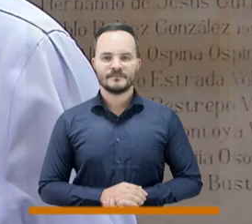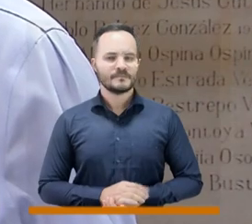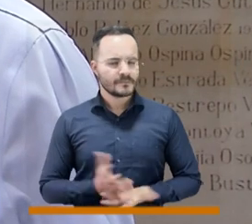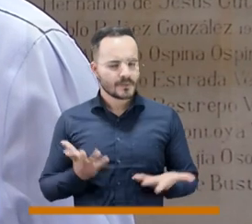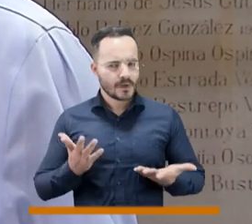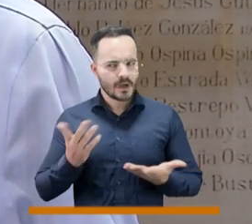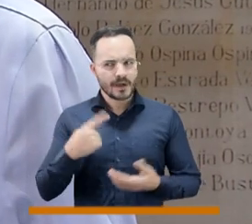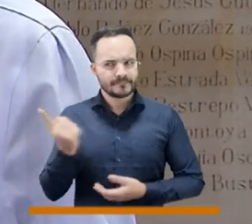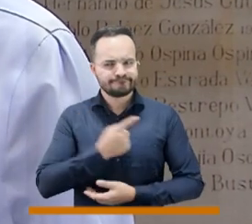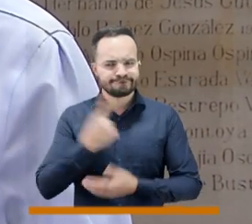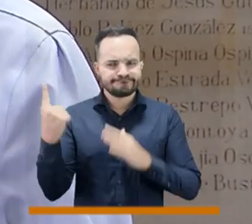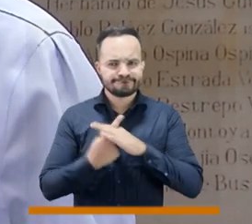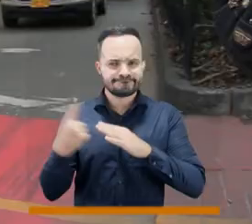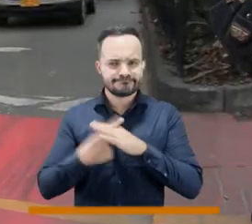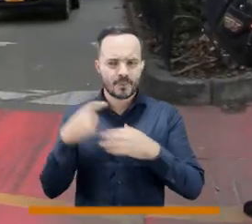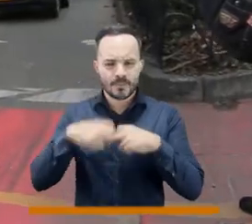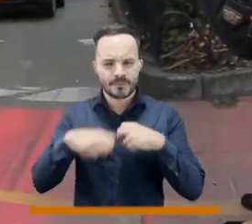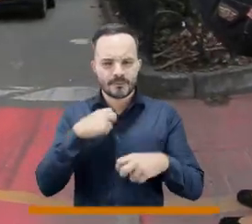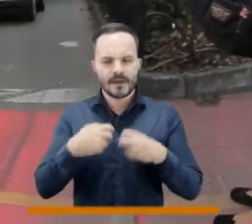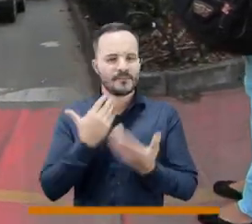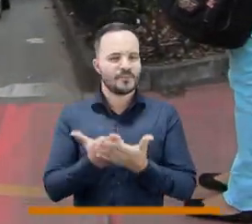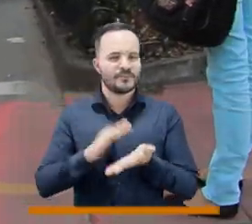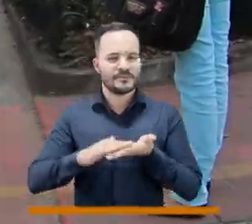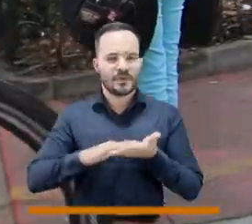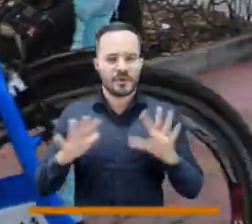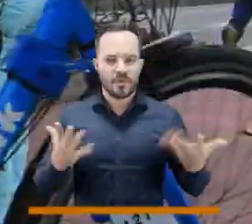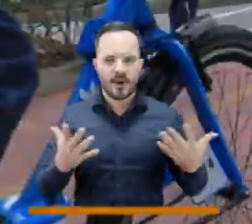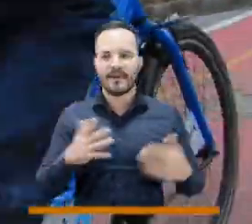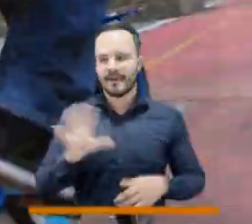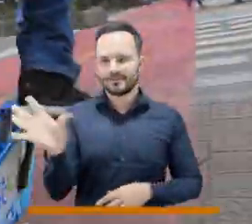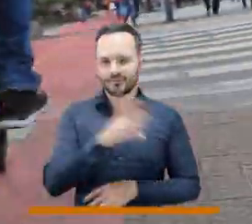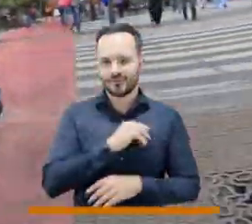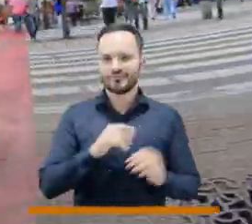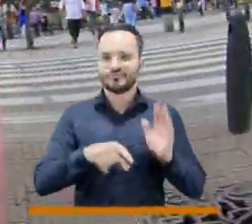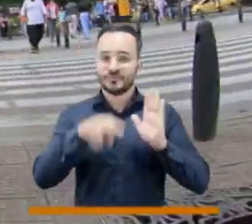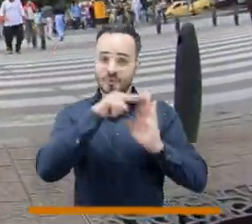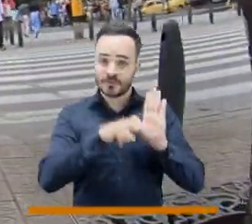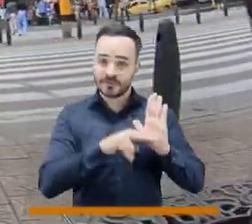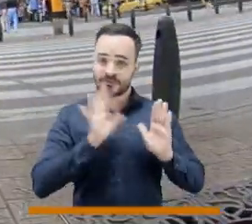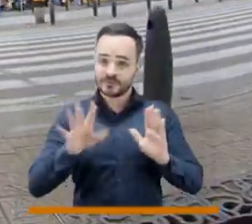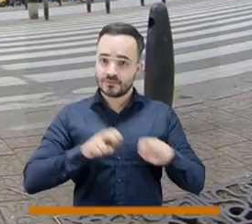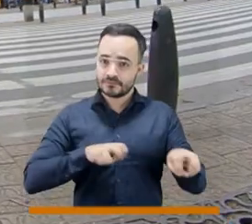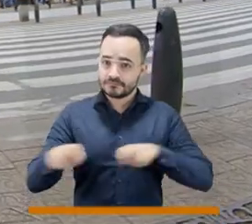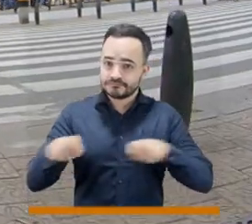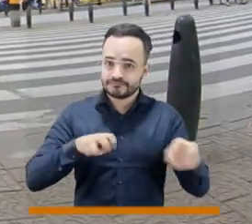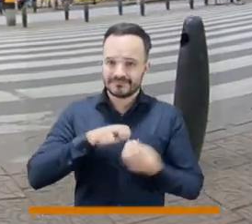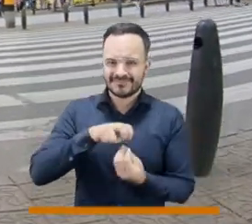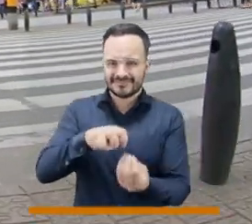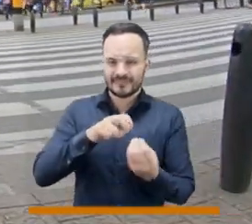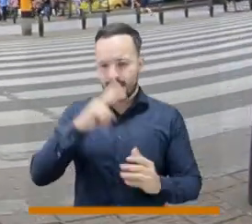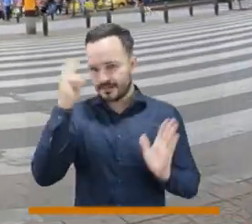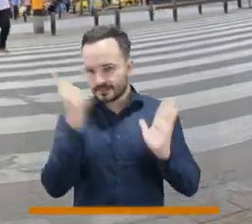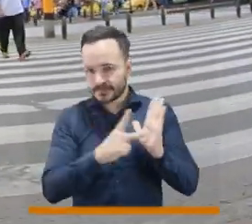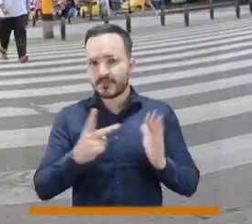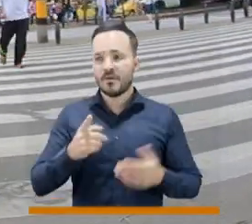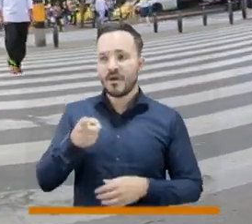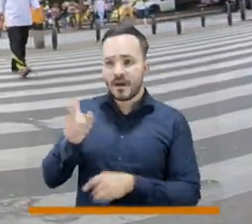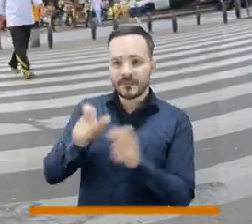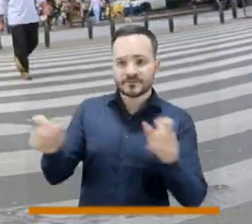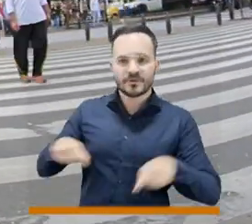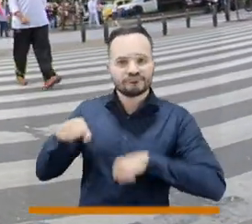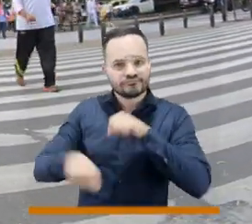tránsito, que respetemos a los peatones, a los ciclistas, que utilicemos el transporte público de una manera articulada y segura,